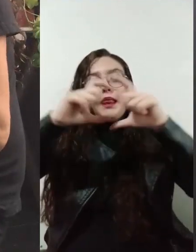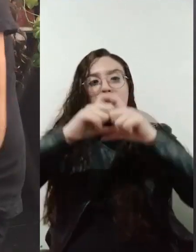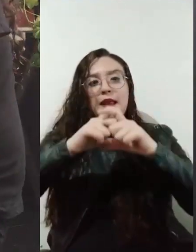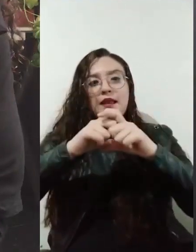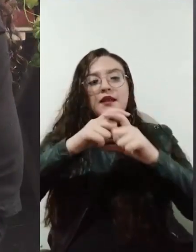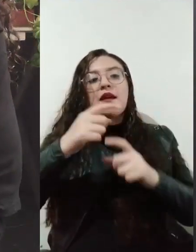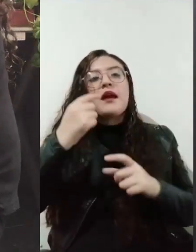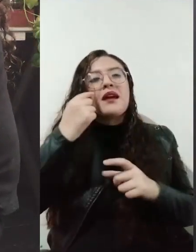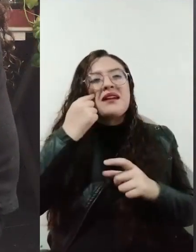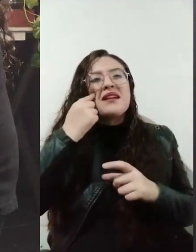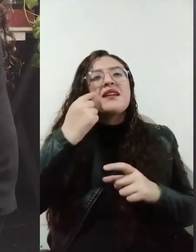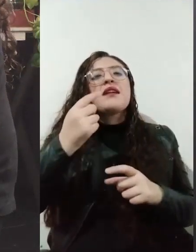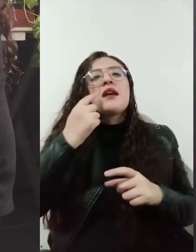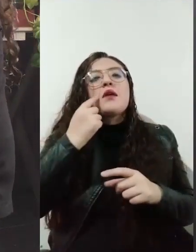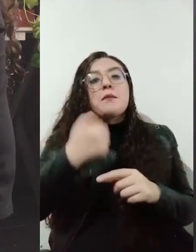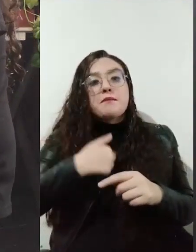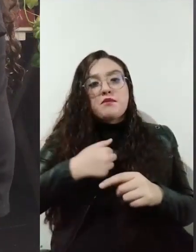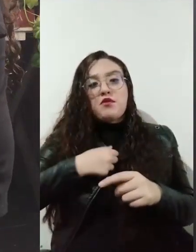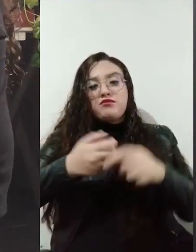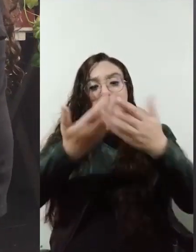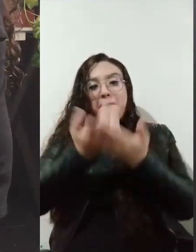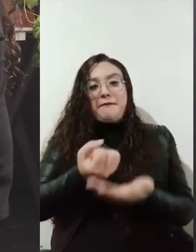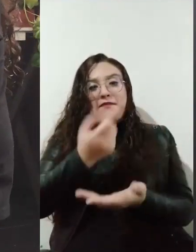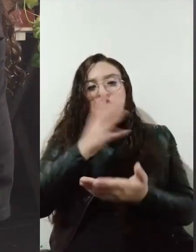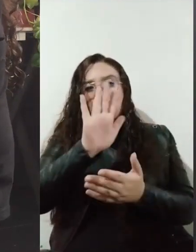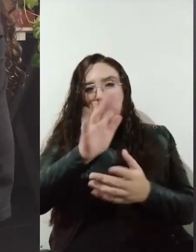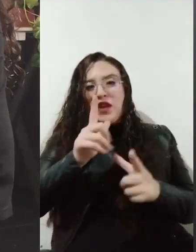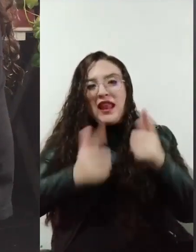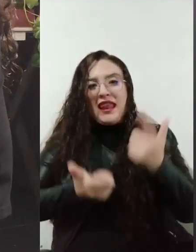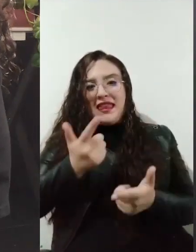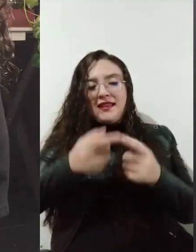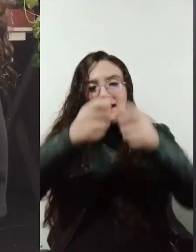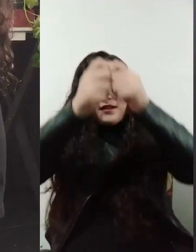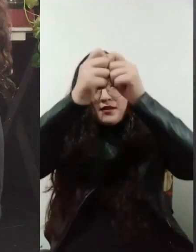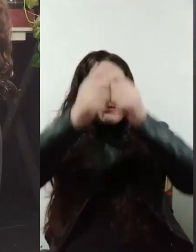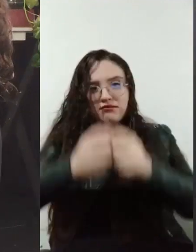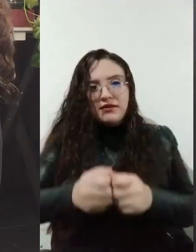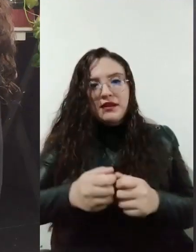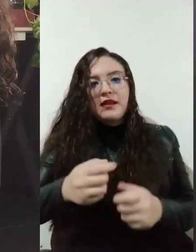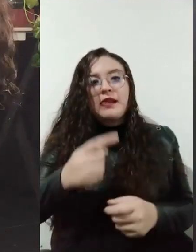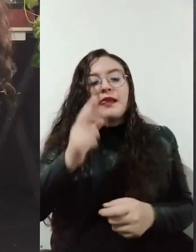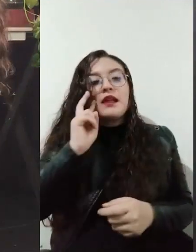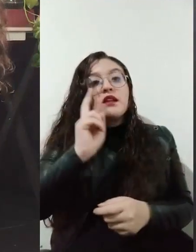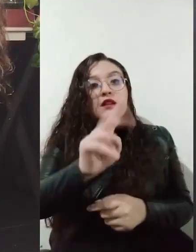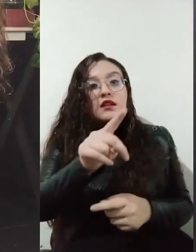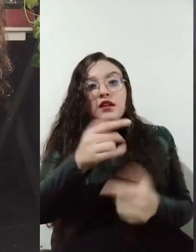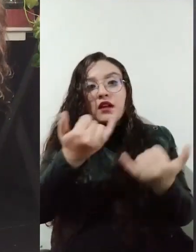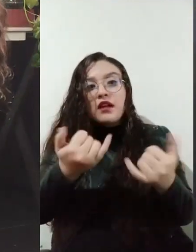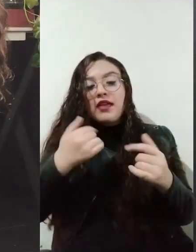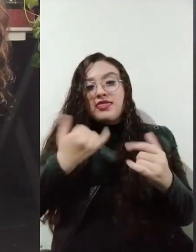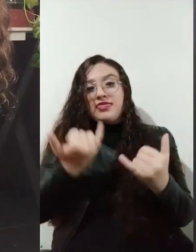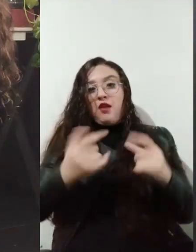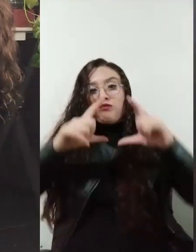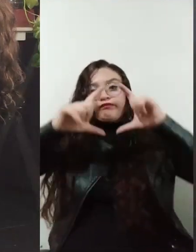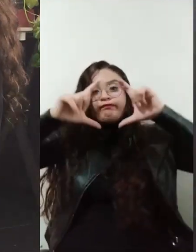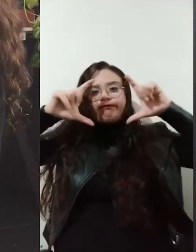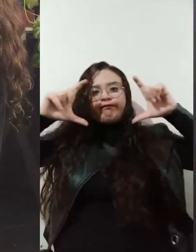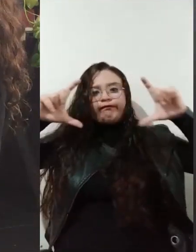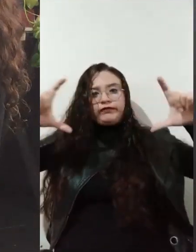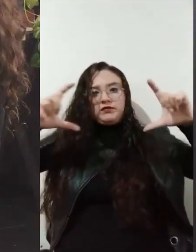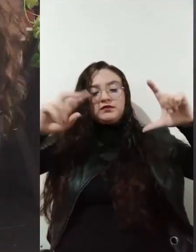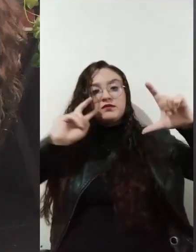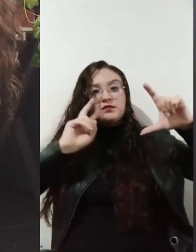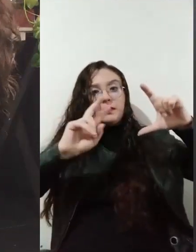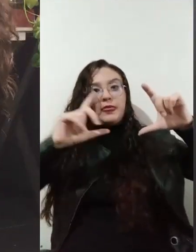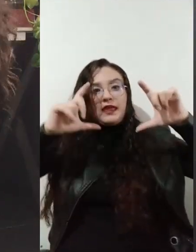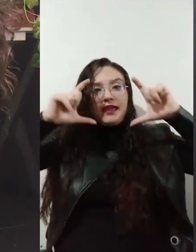del piñón más pequeño de la bicicleta y voy a dejar soltar mi libra, en este caso de crispetas. Entonces, en este momento mi